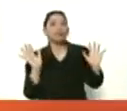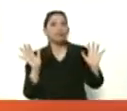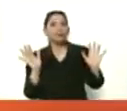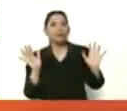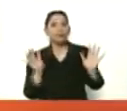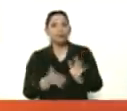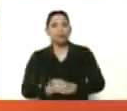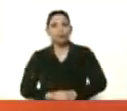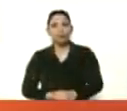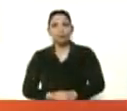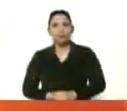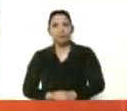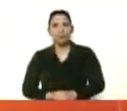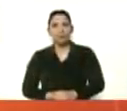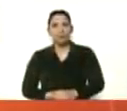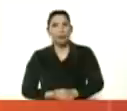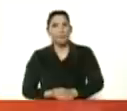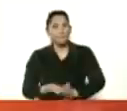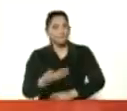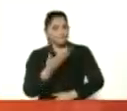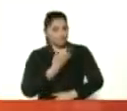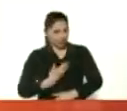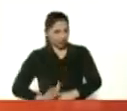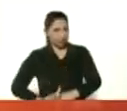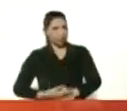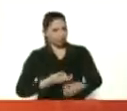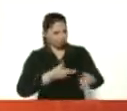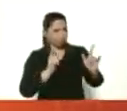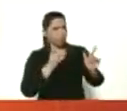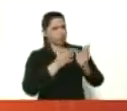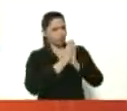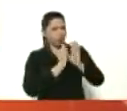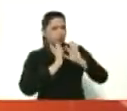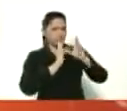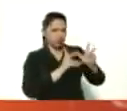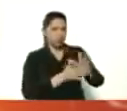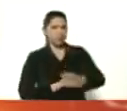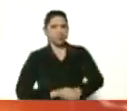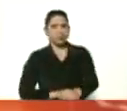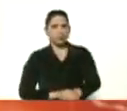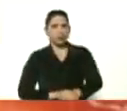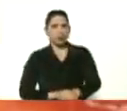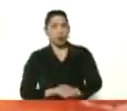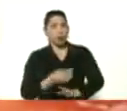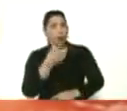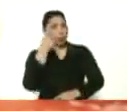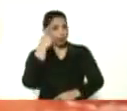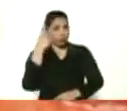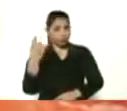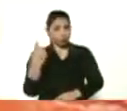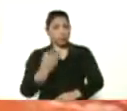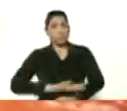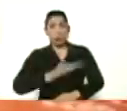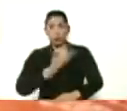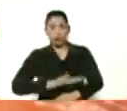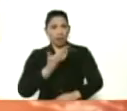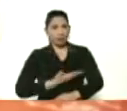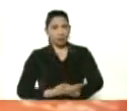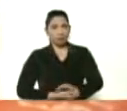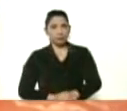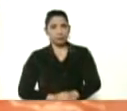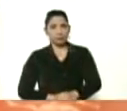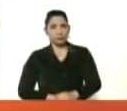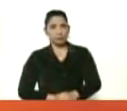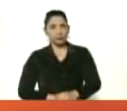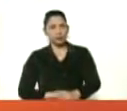Presidente. Presidente. Dime. Permíteme un comentario. ¿Sí? Como psiquiatra, que me parece muy interesante, muy importante, y